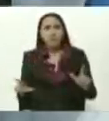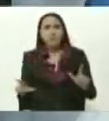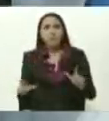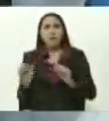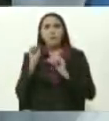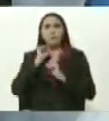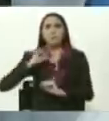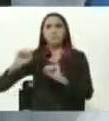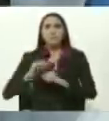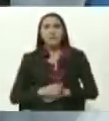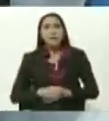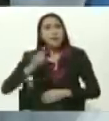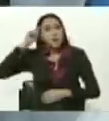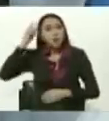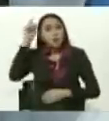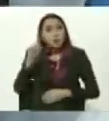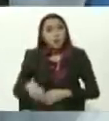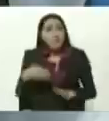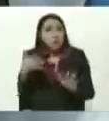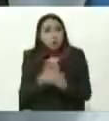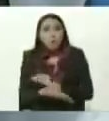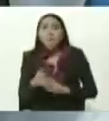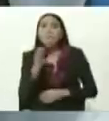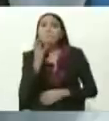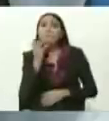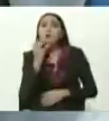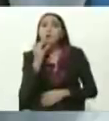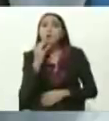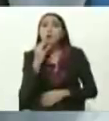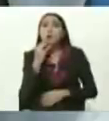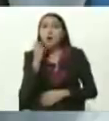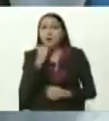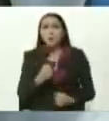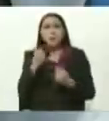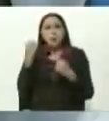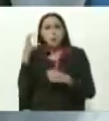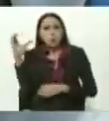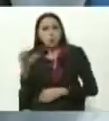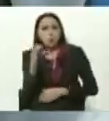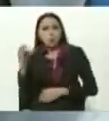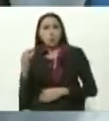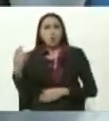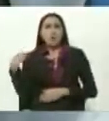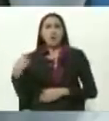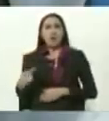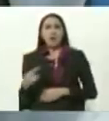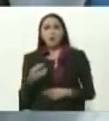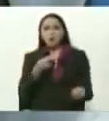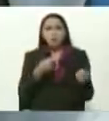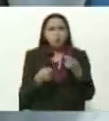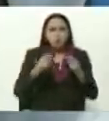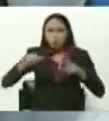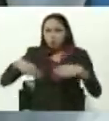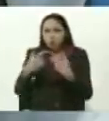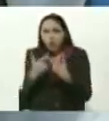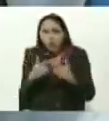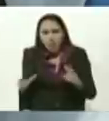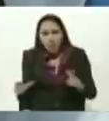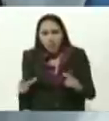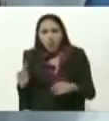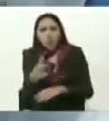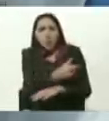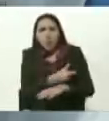Porque quiero recordar que, por ejemplo, en las protestas ocurridas en Colombia contra las medidas neoliberales del